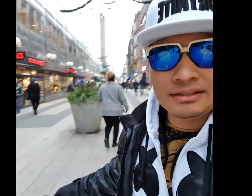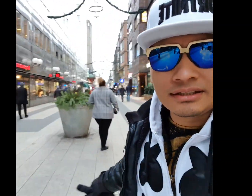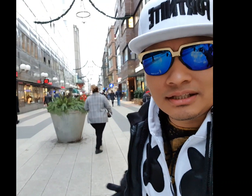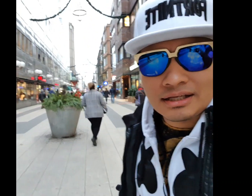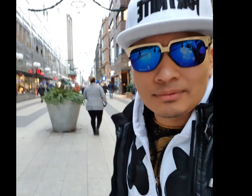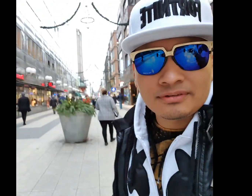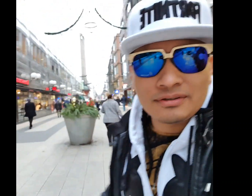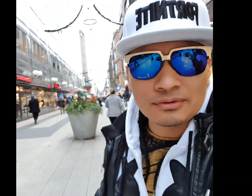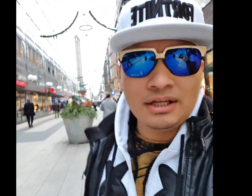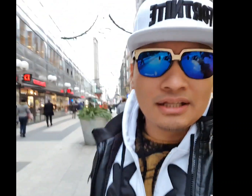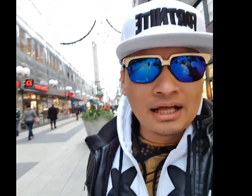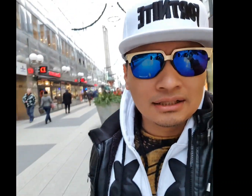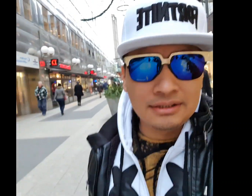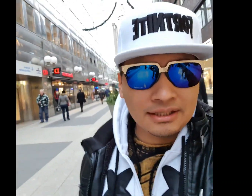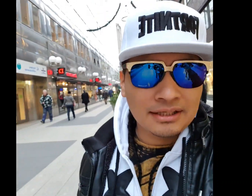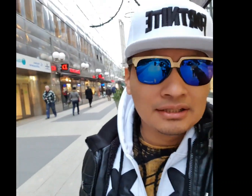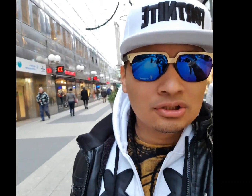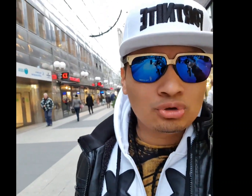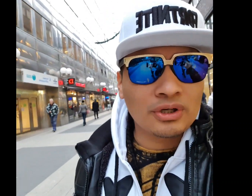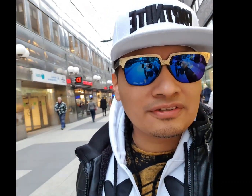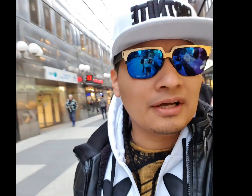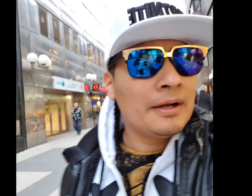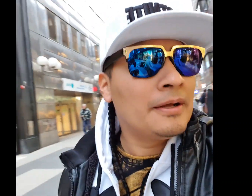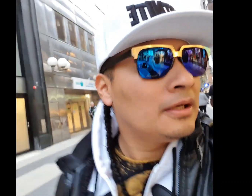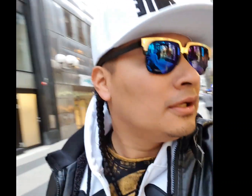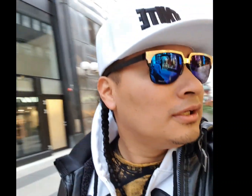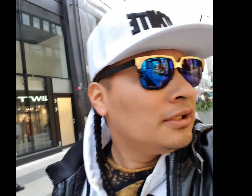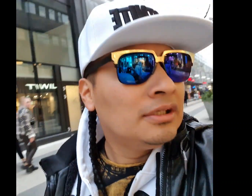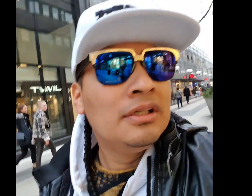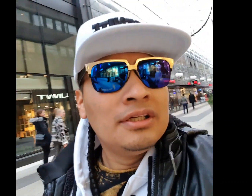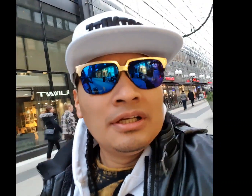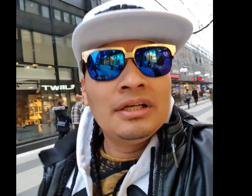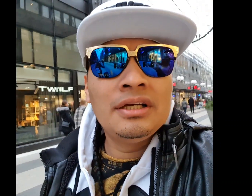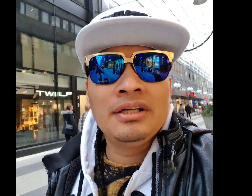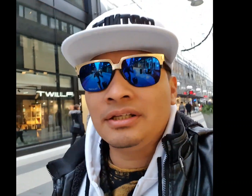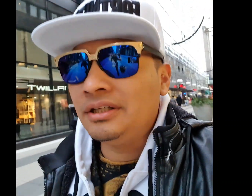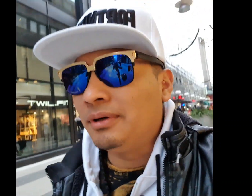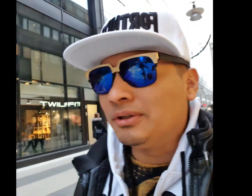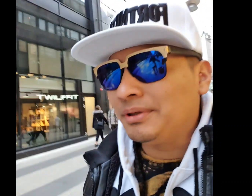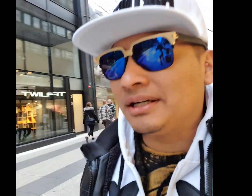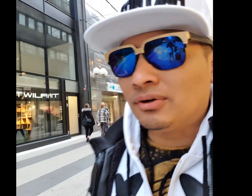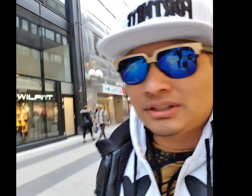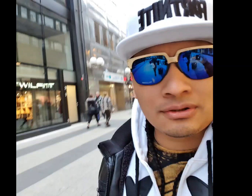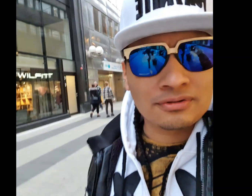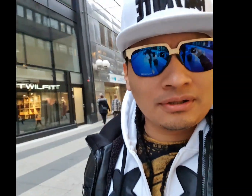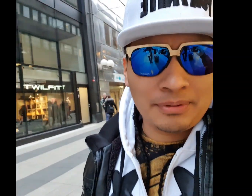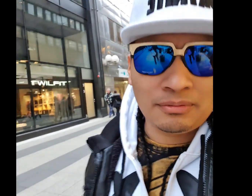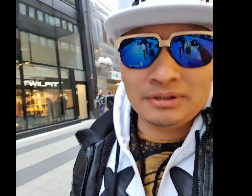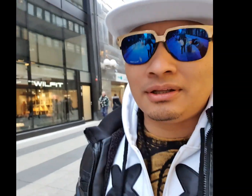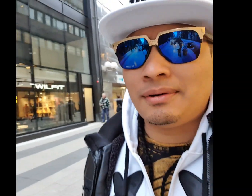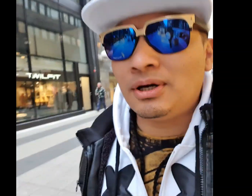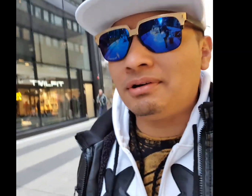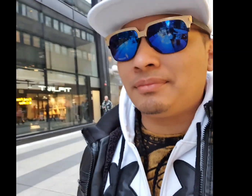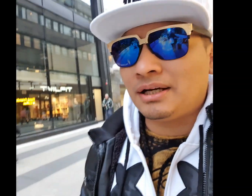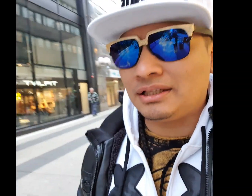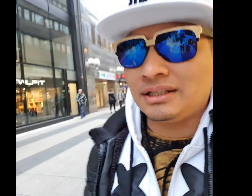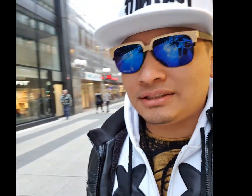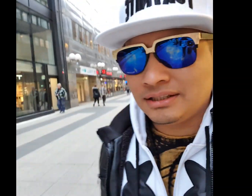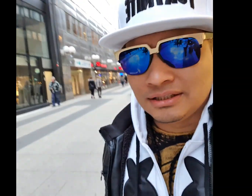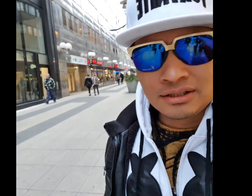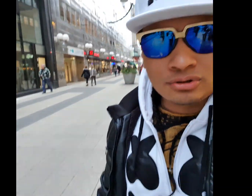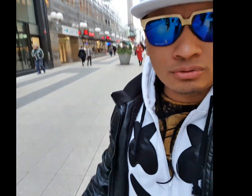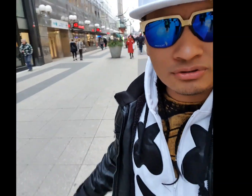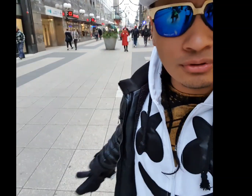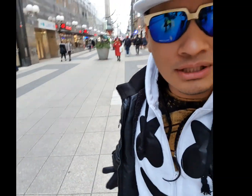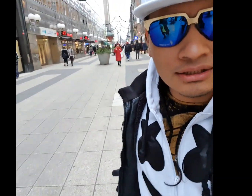acá, desde la hermosa ciudad de Suecia. Y bueno, miren, otra cosa, pero bueno, la vamos a ver más